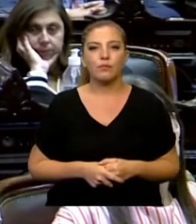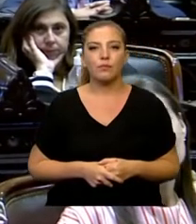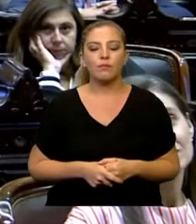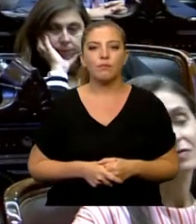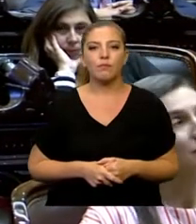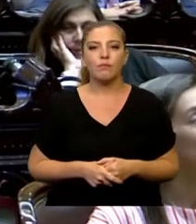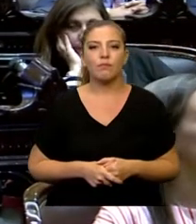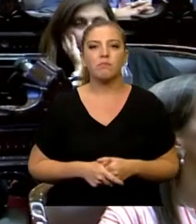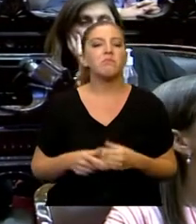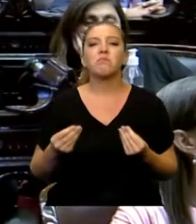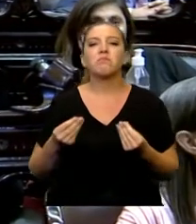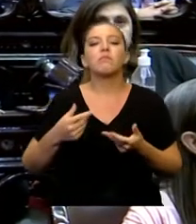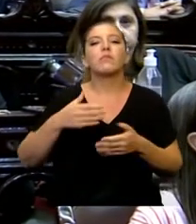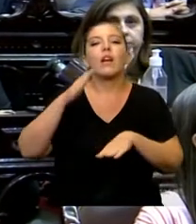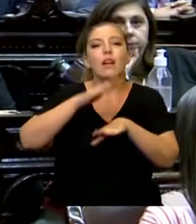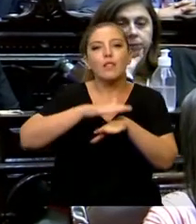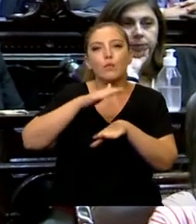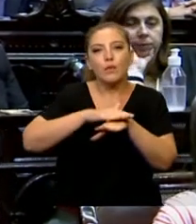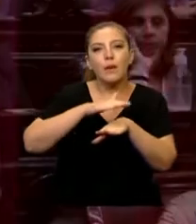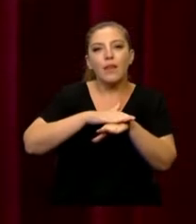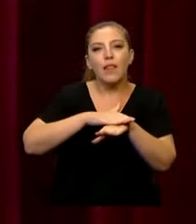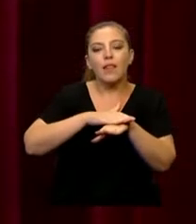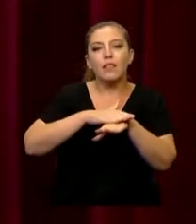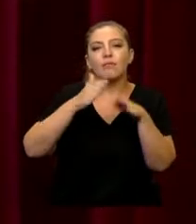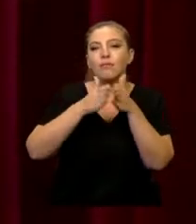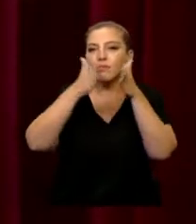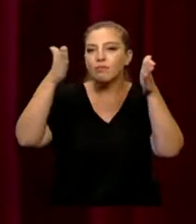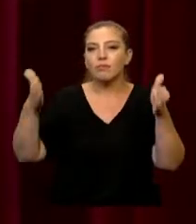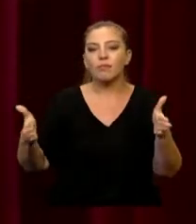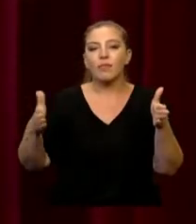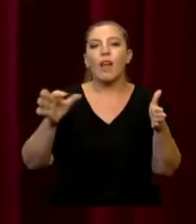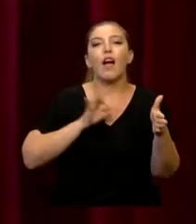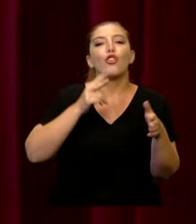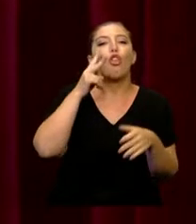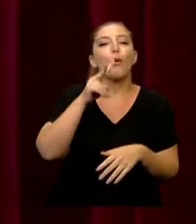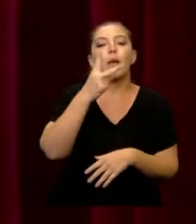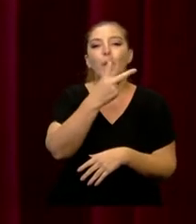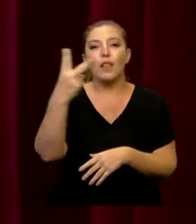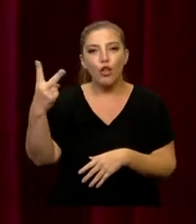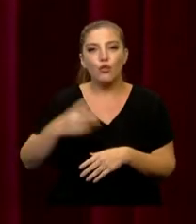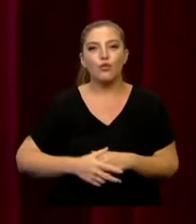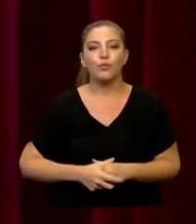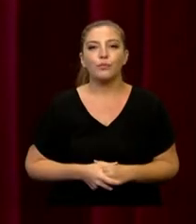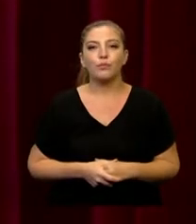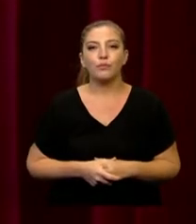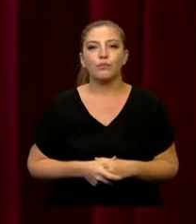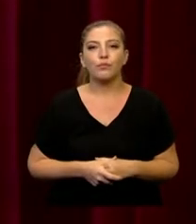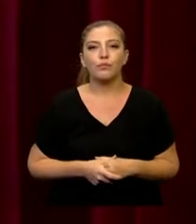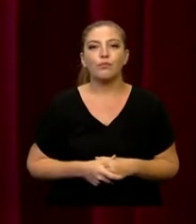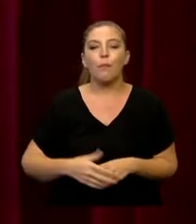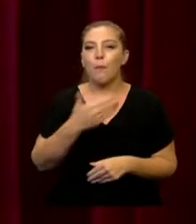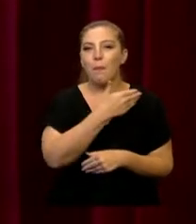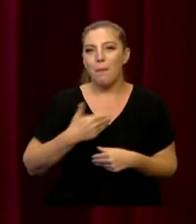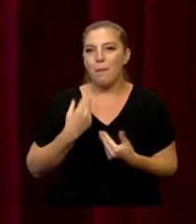la responsabilidad a lo largo del periodo 2022 de conducir los destinos de esta casa